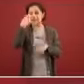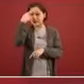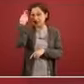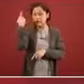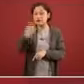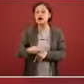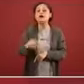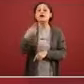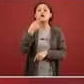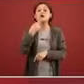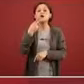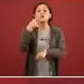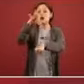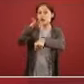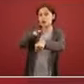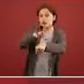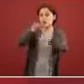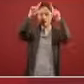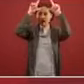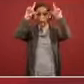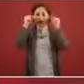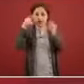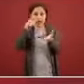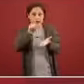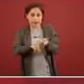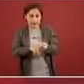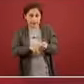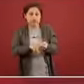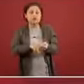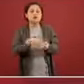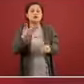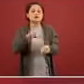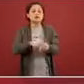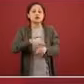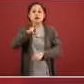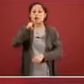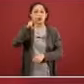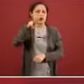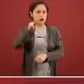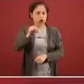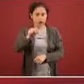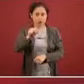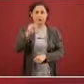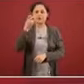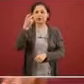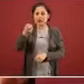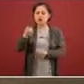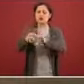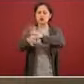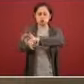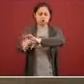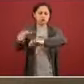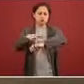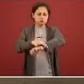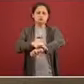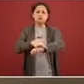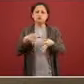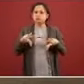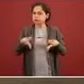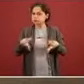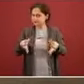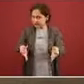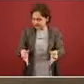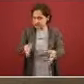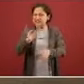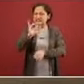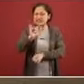son para médicos y enfermeras que están en las unidades de salud, precisamente porque son de un material muy delgado. Esto no es tampoco, que quede muy